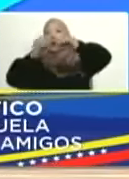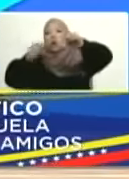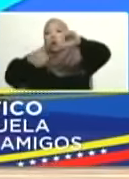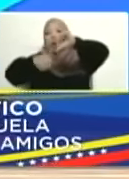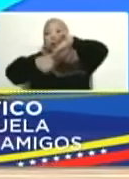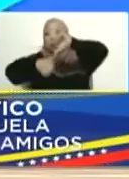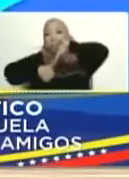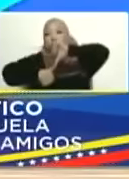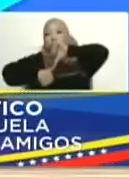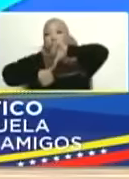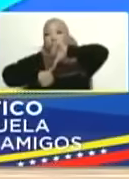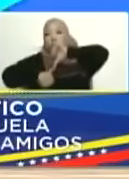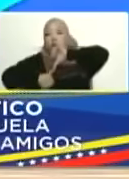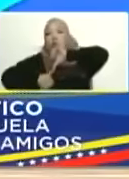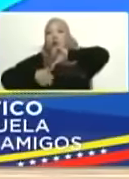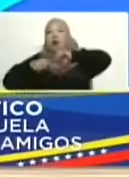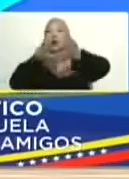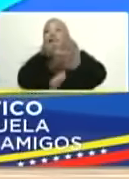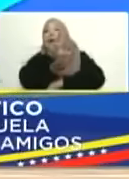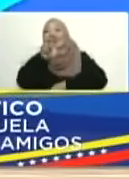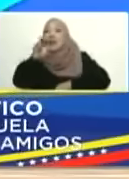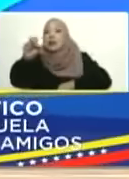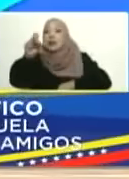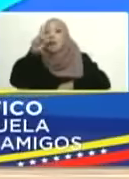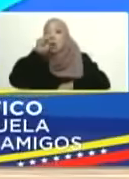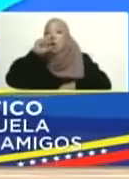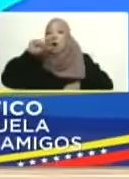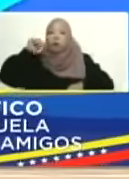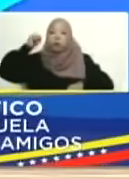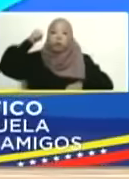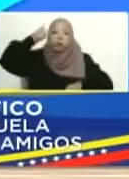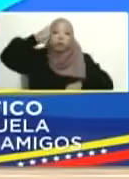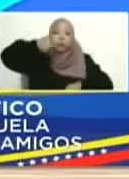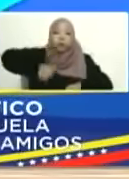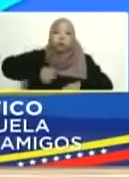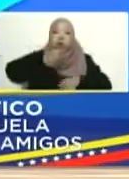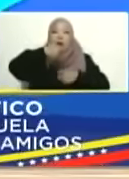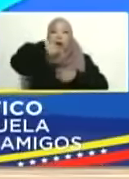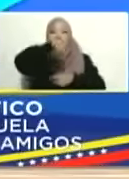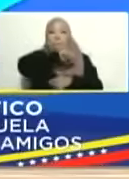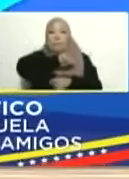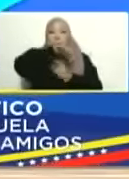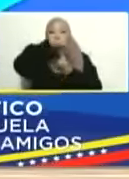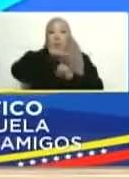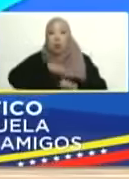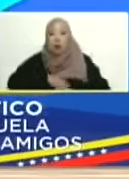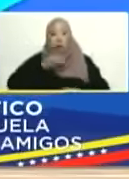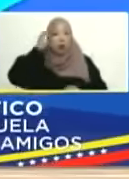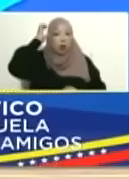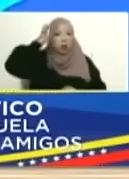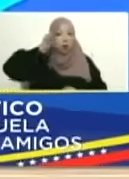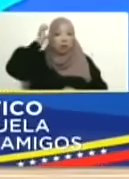continente de 300 años de dominio colonial europeo y español.